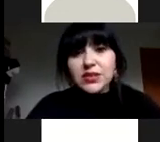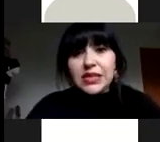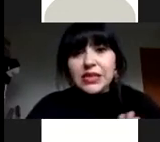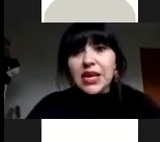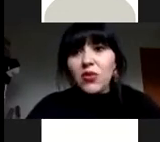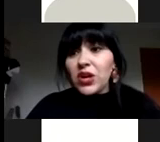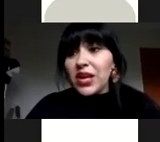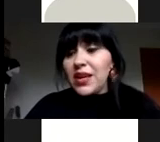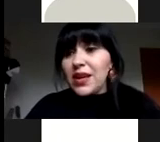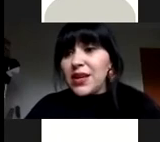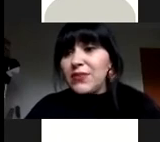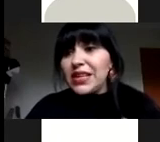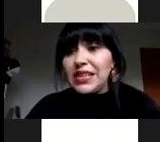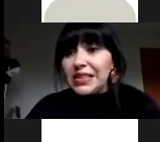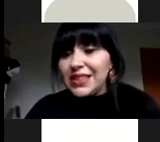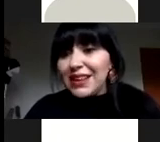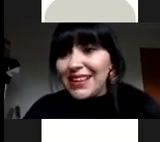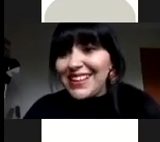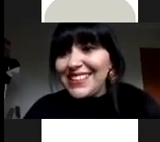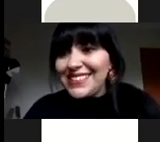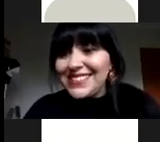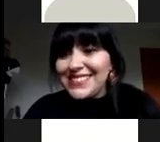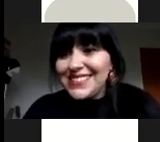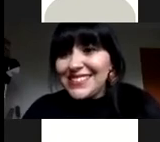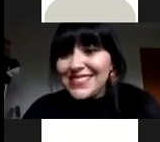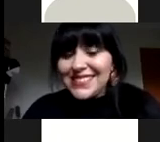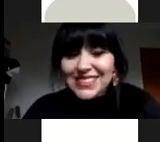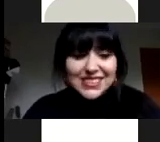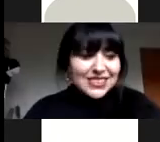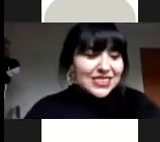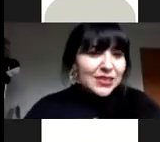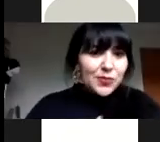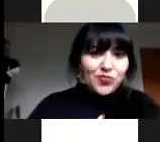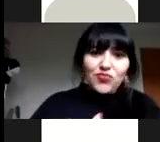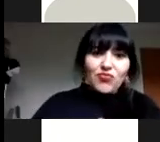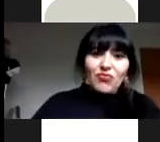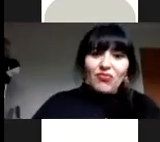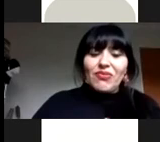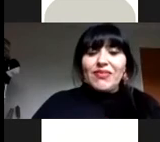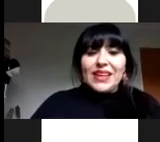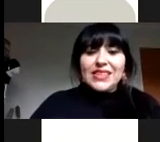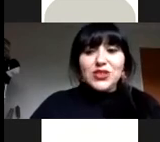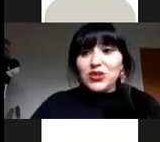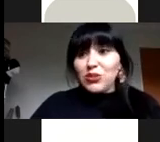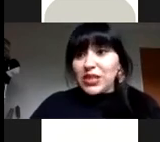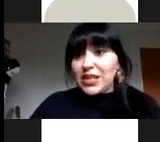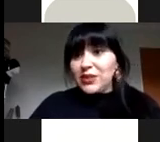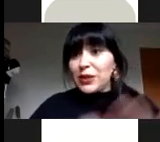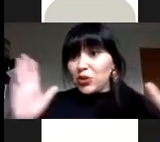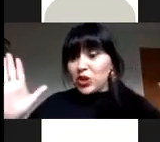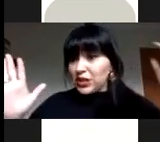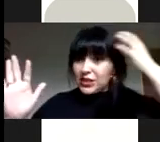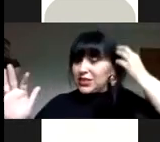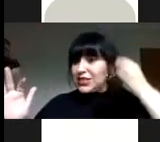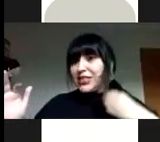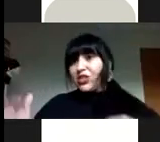Entonces, ¿estamos ok, mi querida Angélica? Ok, Carolina. ¿Vamos con la primera o tú me